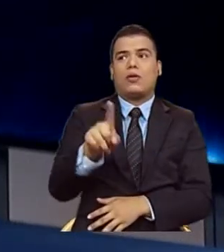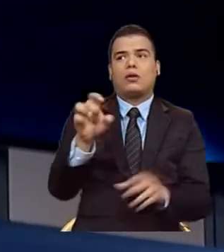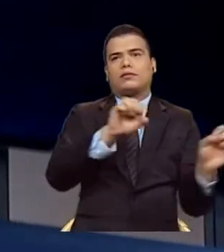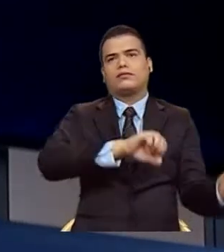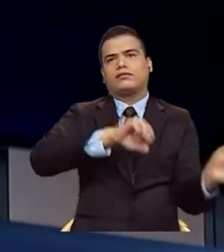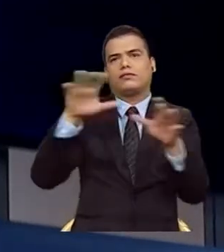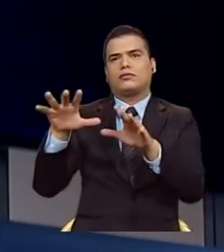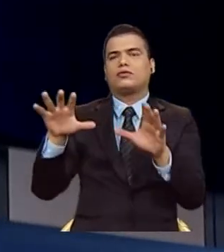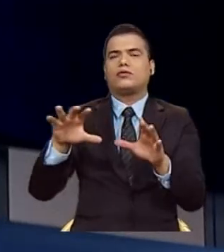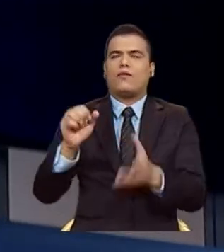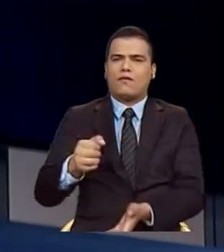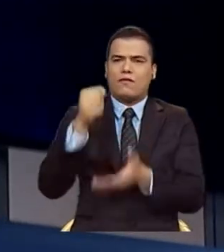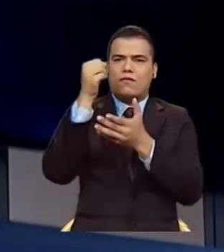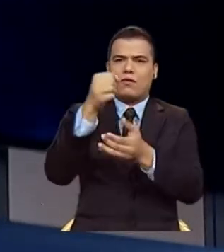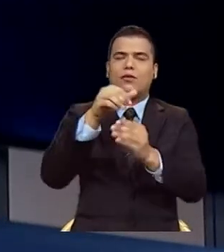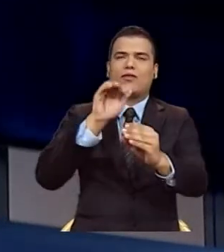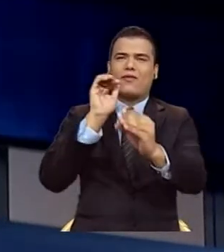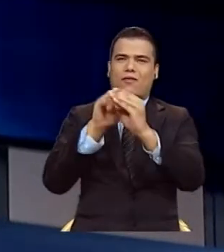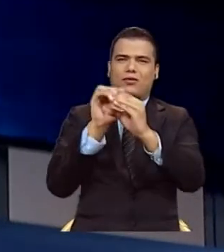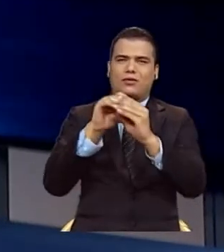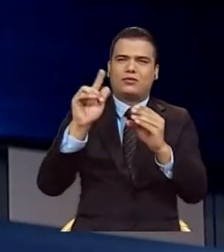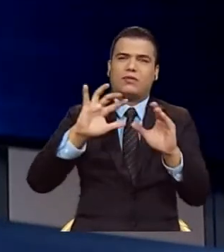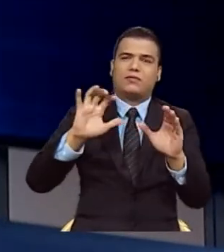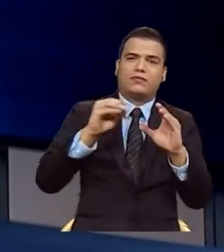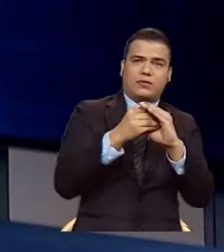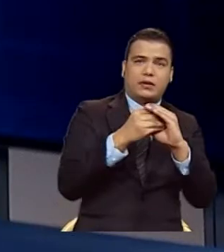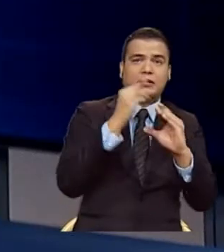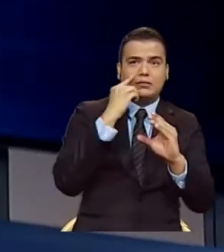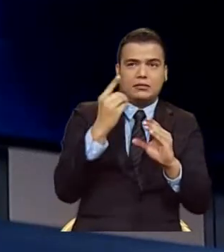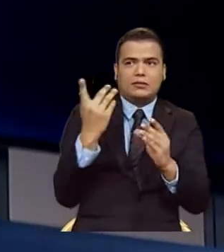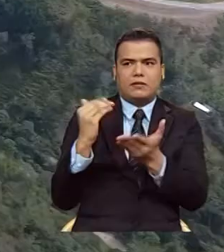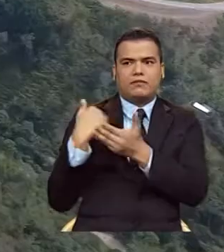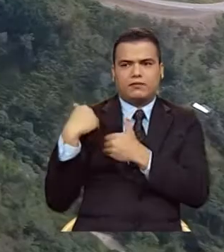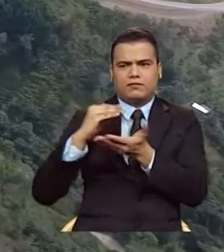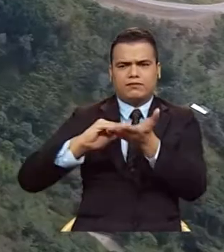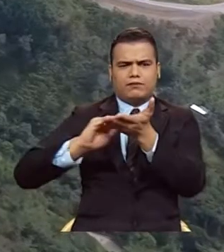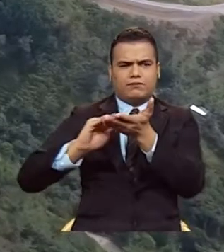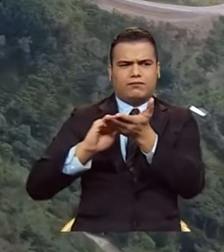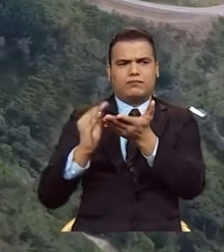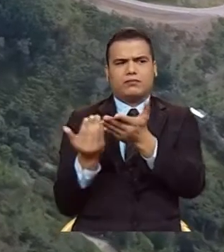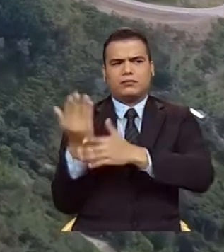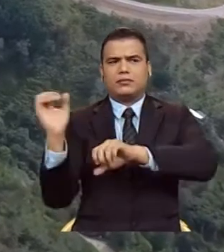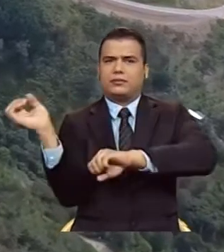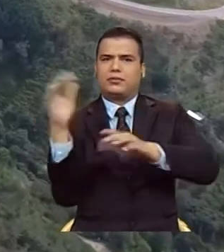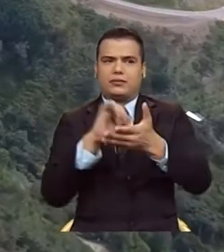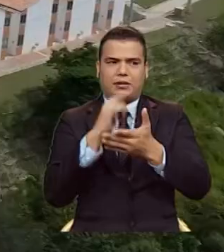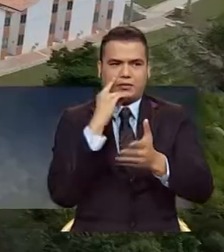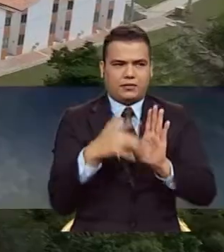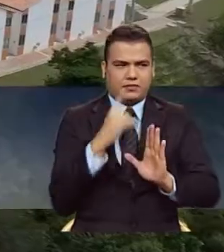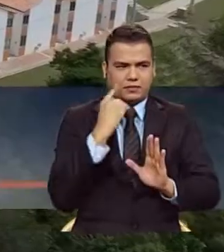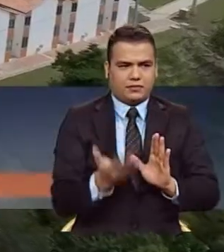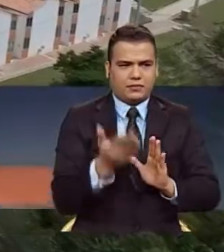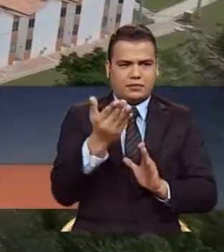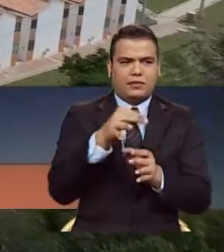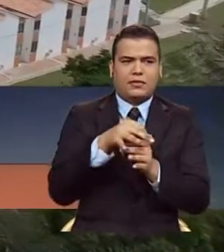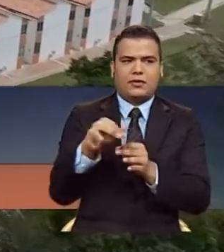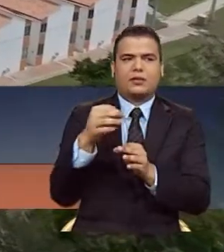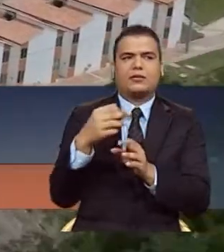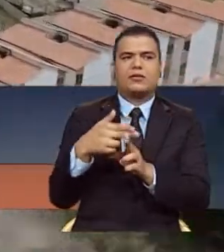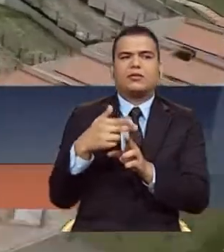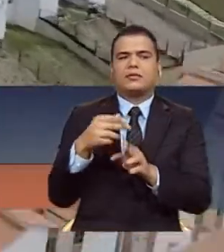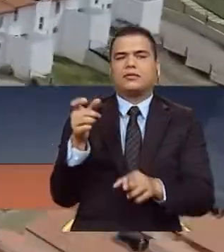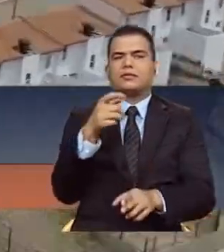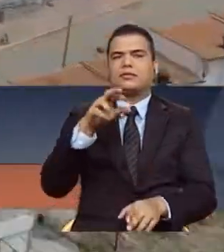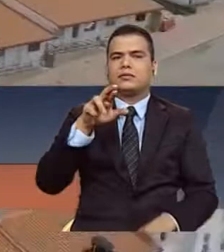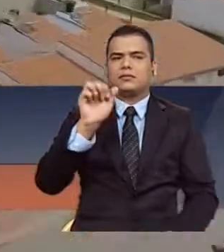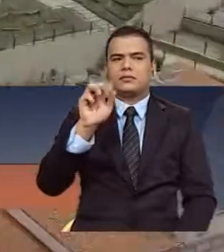esta obra, que ha debido enfrentar diversas situaciones en este proyecto. Estas son las imágenes del municipio Gramalote en norte de